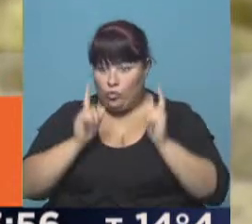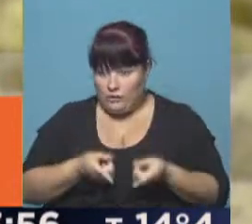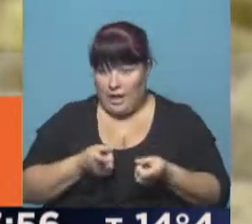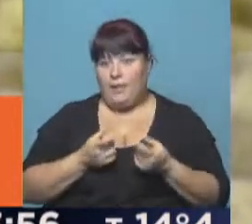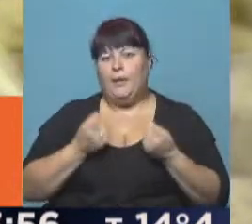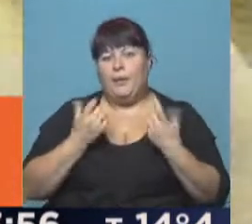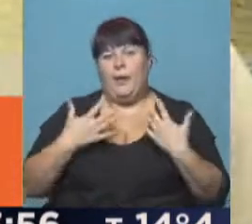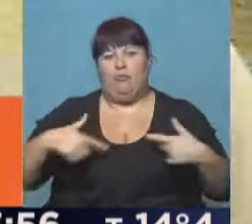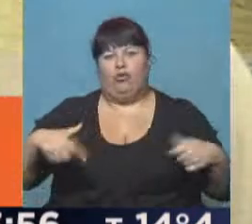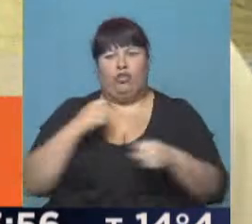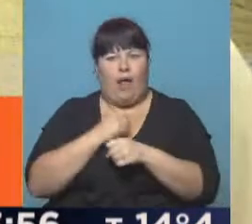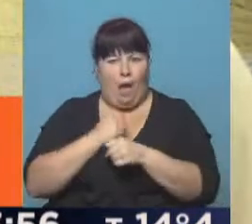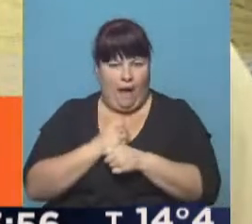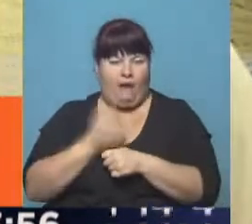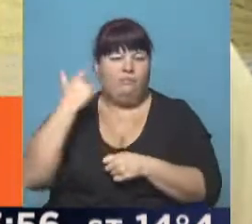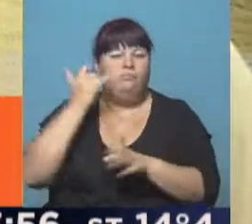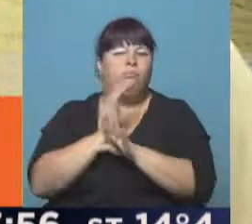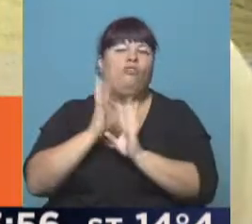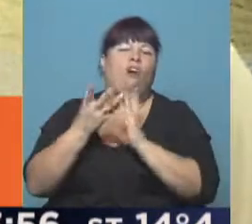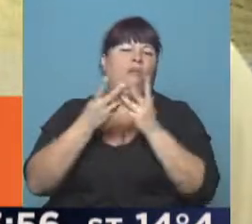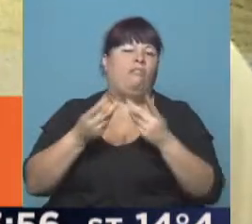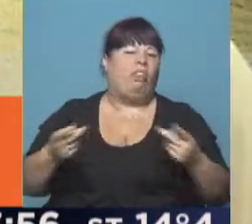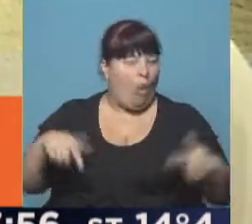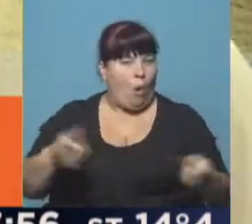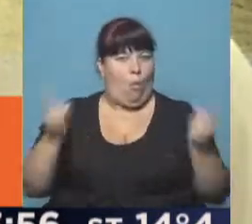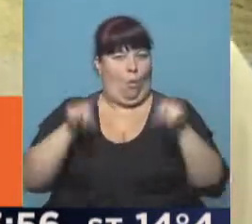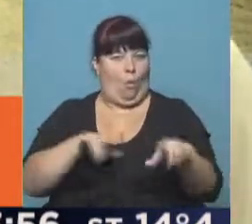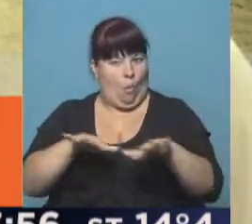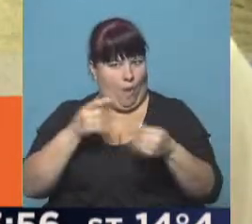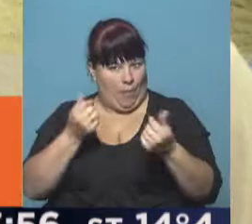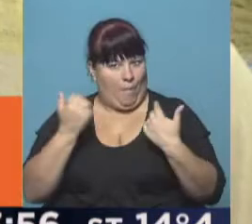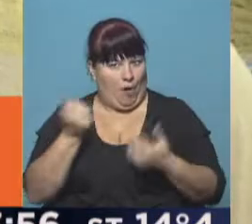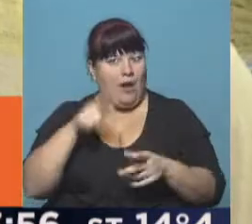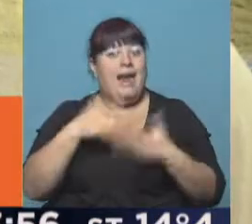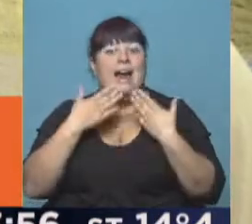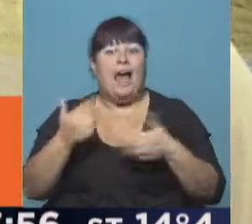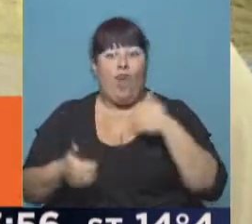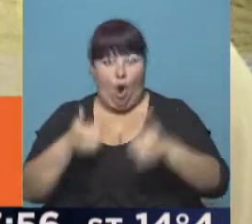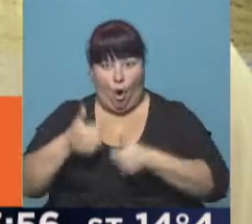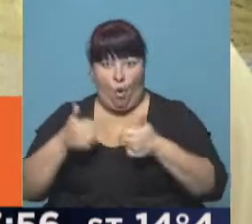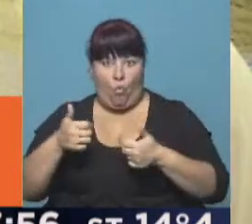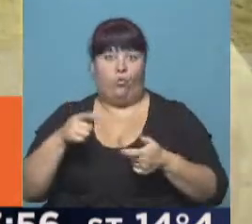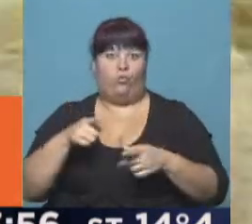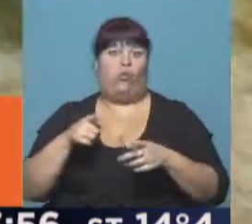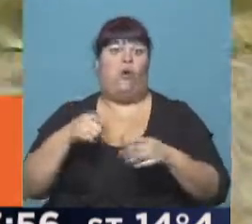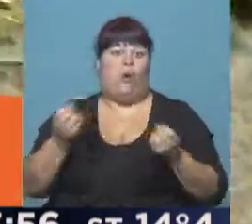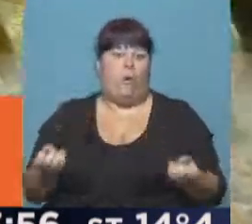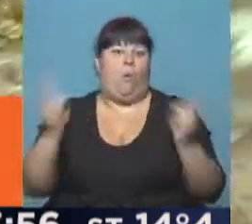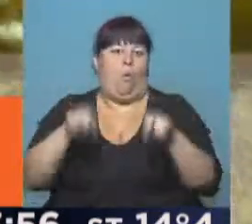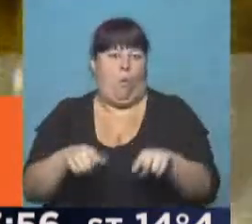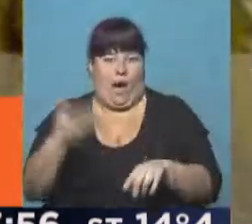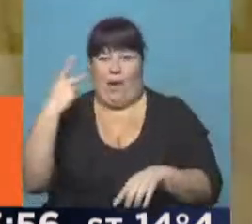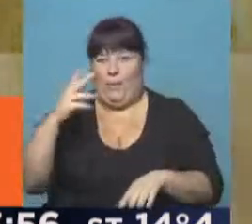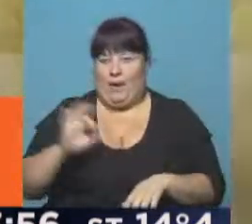en valor un montón de oficios que se venían medio perdiendo y que gracias a este tipo de concursos han resurgido en los